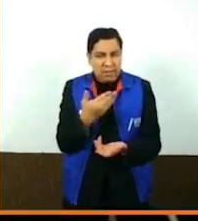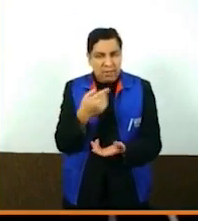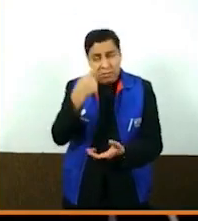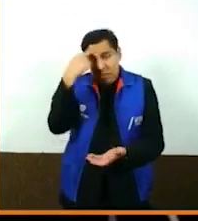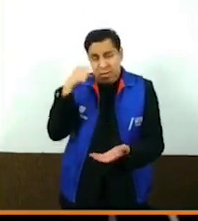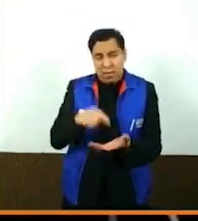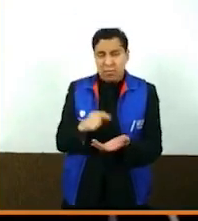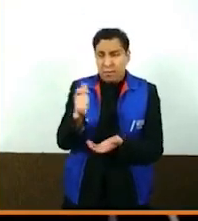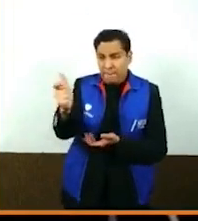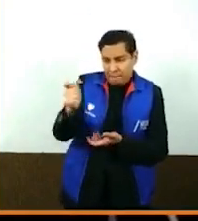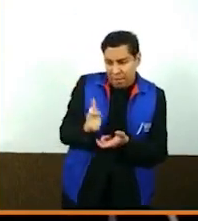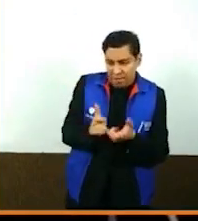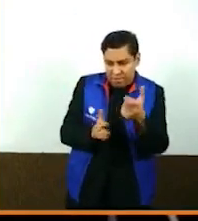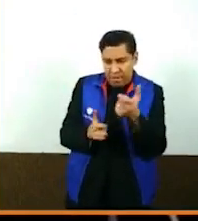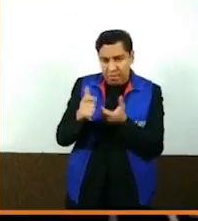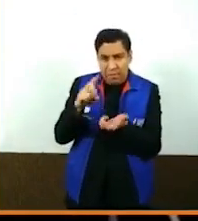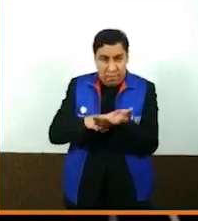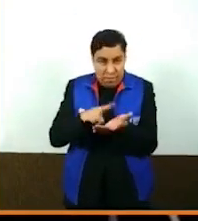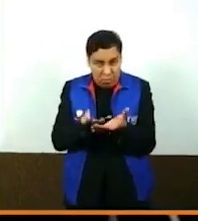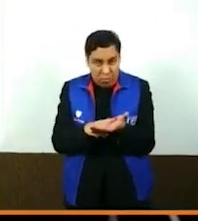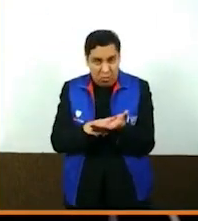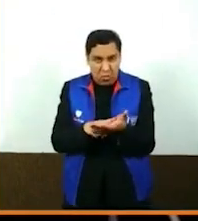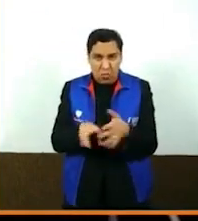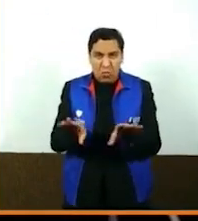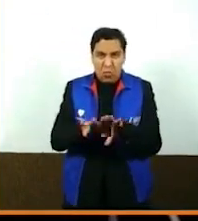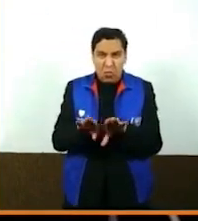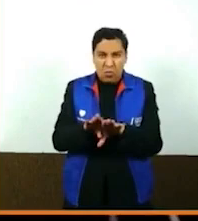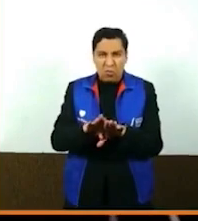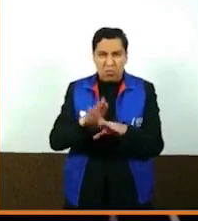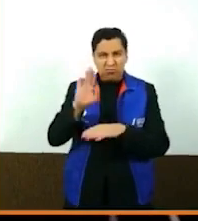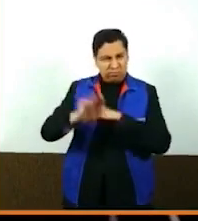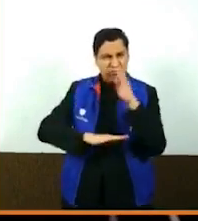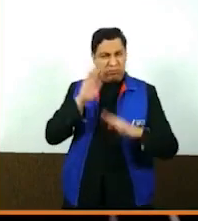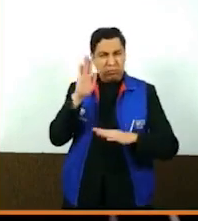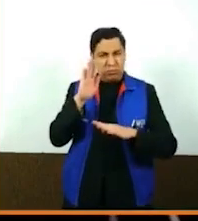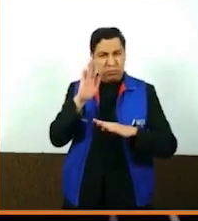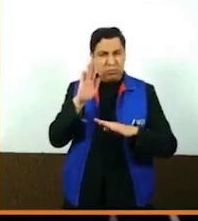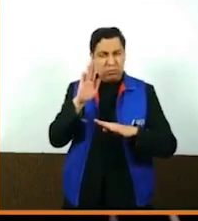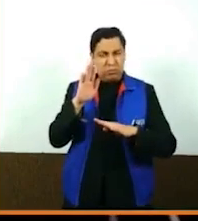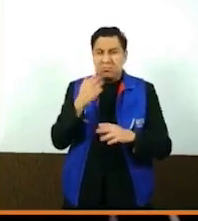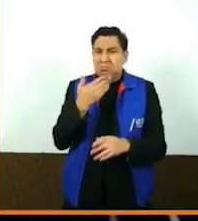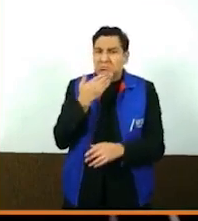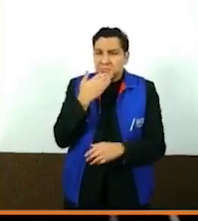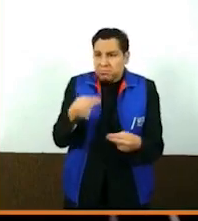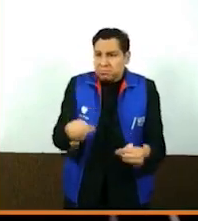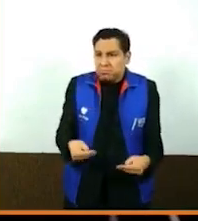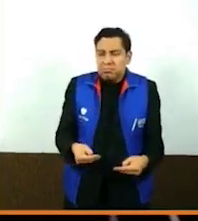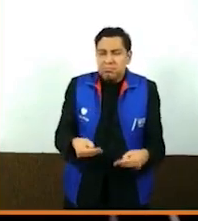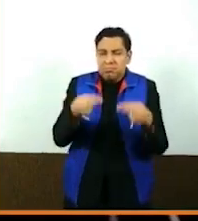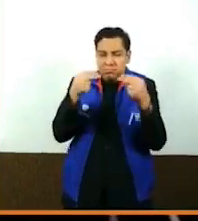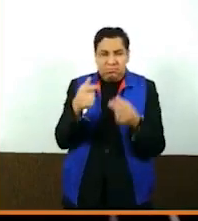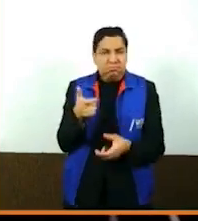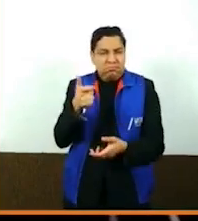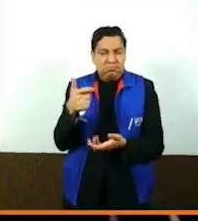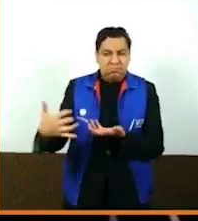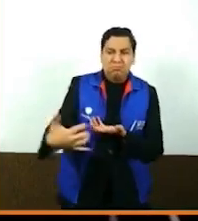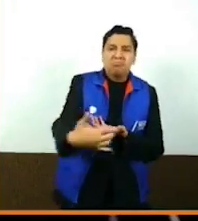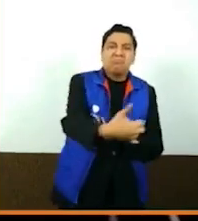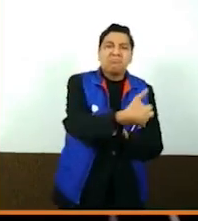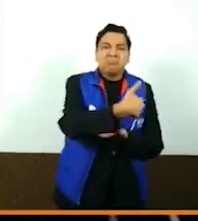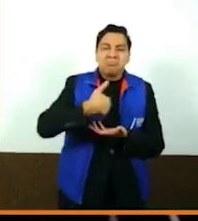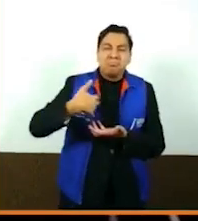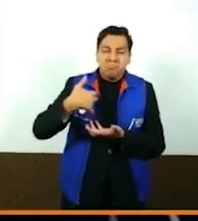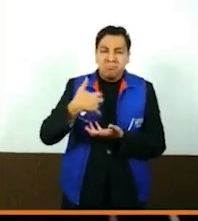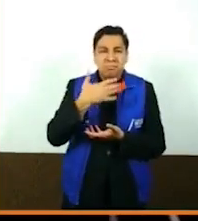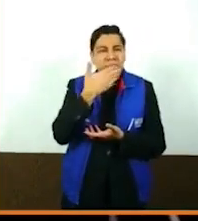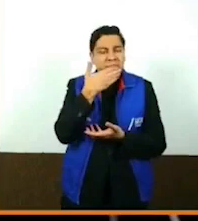ingreso, creemos que el agregar valor, creemos que el que la compañía triunfe no está peleado, sino todo lo contrario. Creemos que a través del